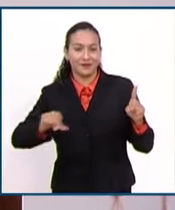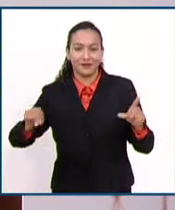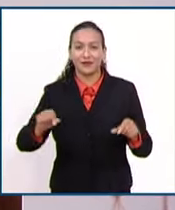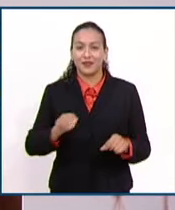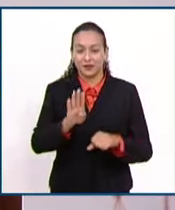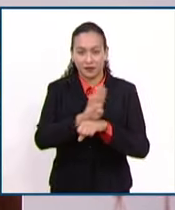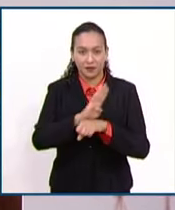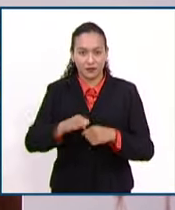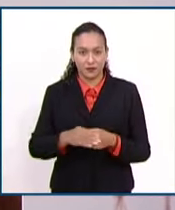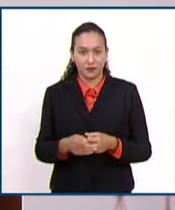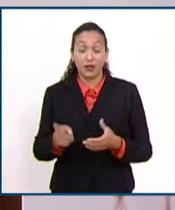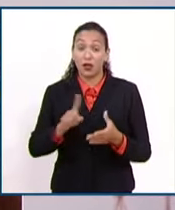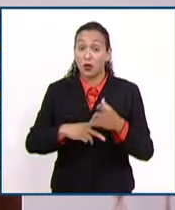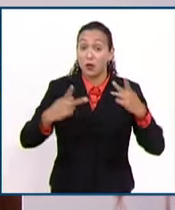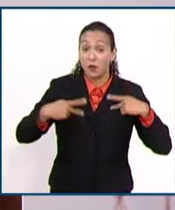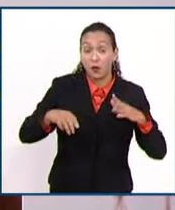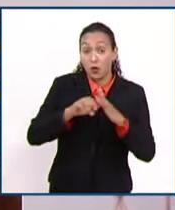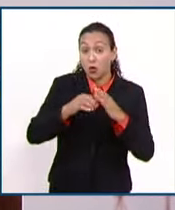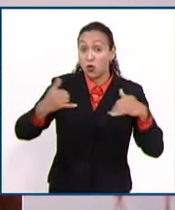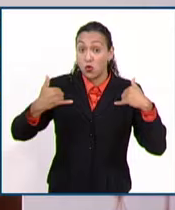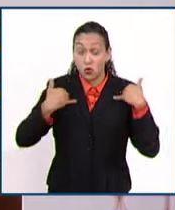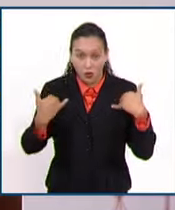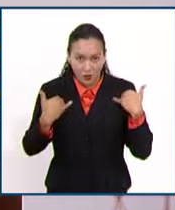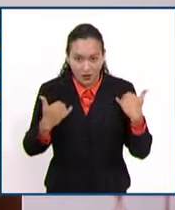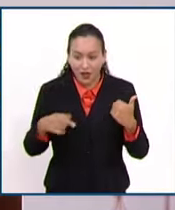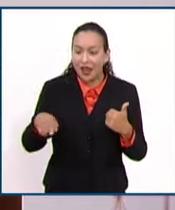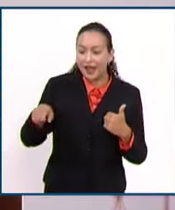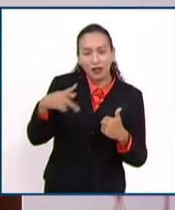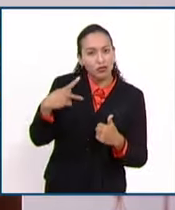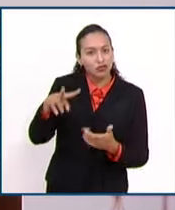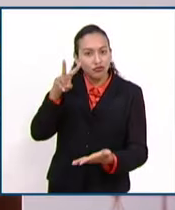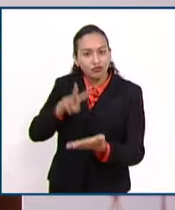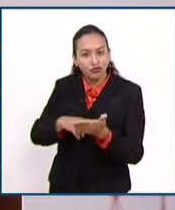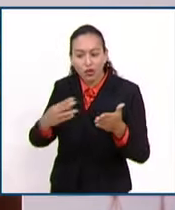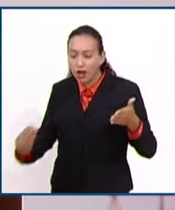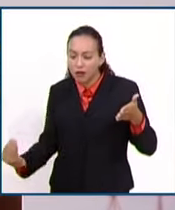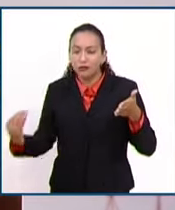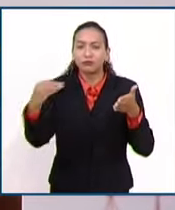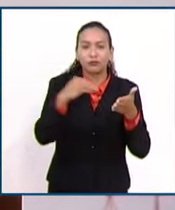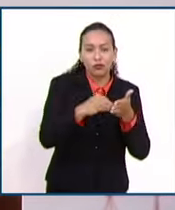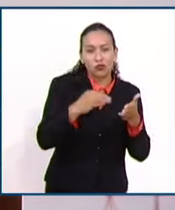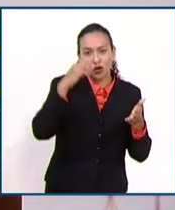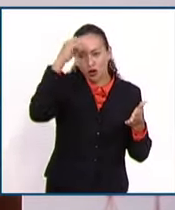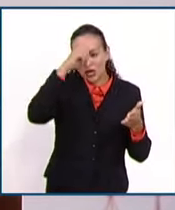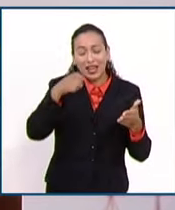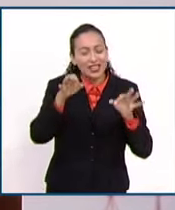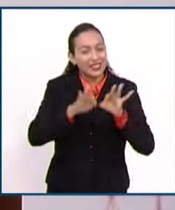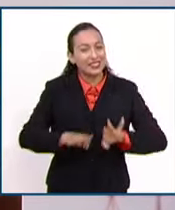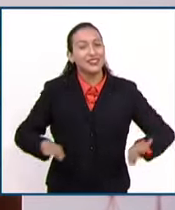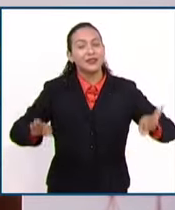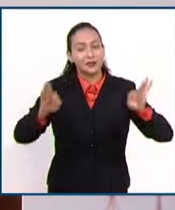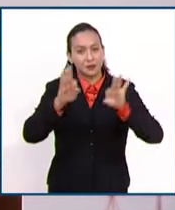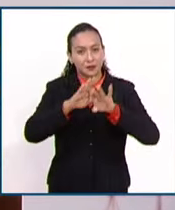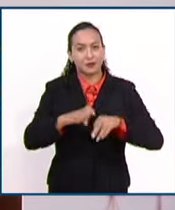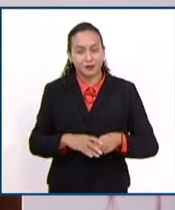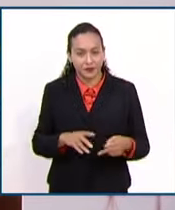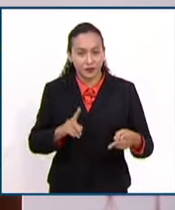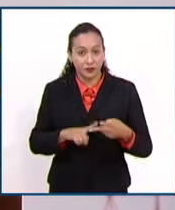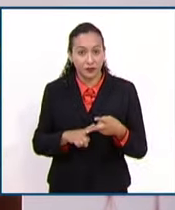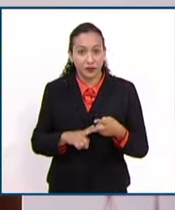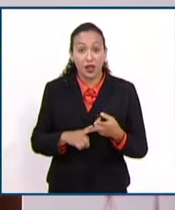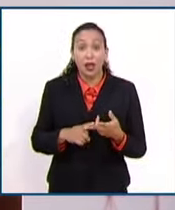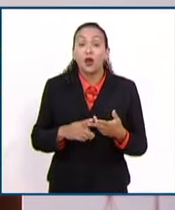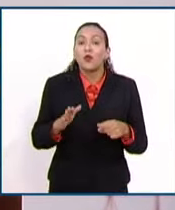la que las personas jóvenes sean consideradas como este eslabón fundamental en ella, en la creación de